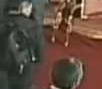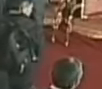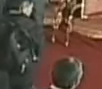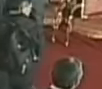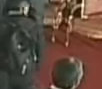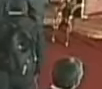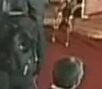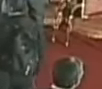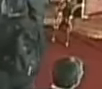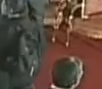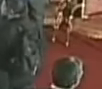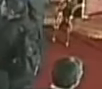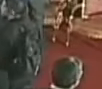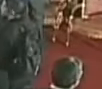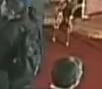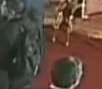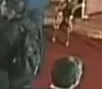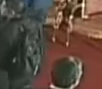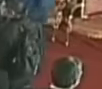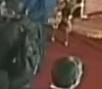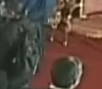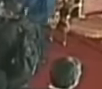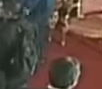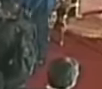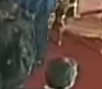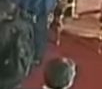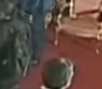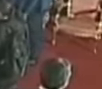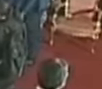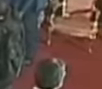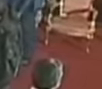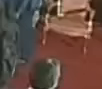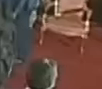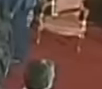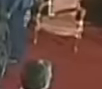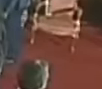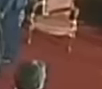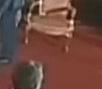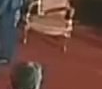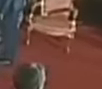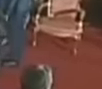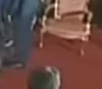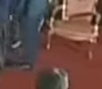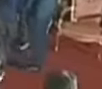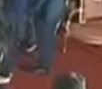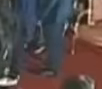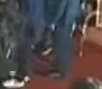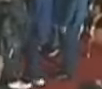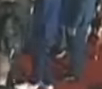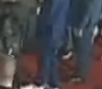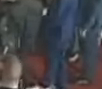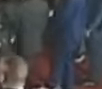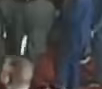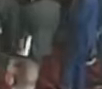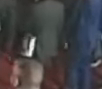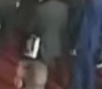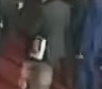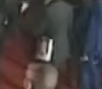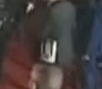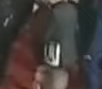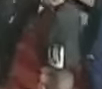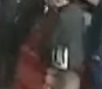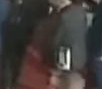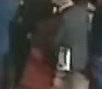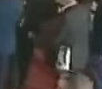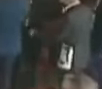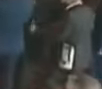organismos internacionales. Venezuela continuará defendiendo su verdad apegada a estos instrumentos jurídicos y al derecho